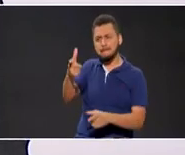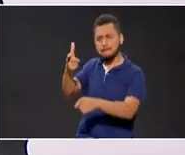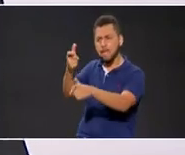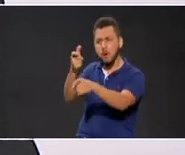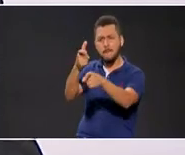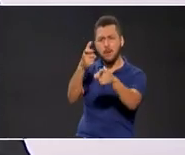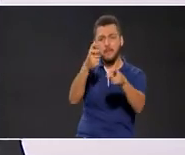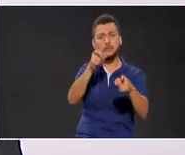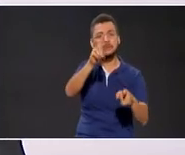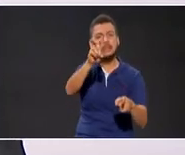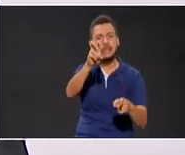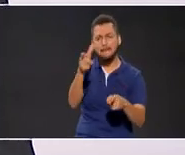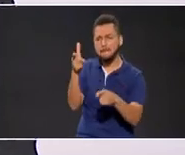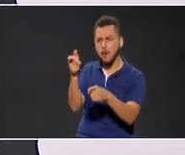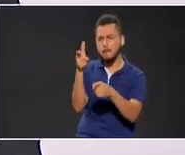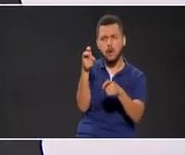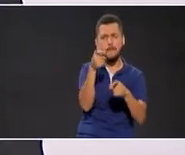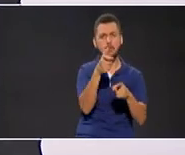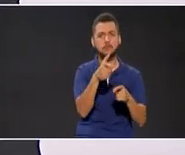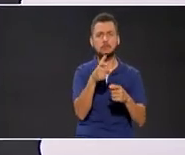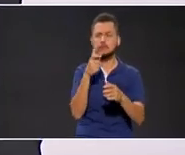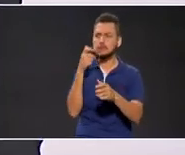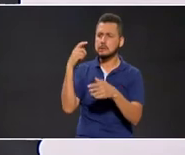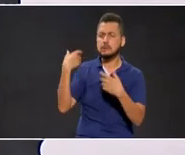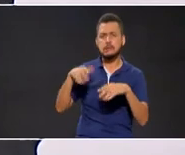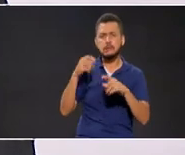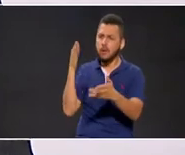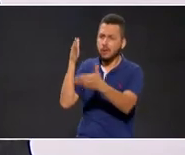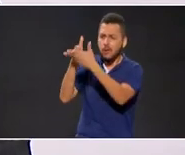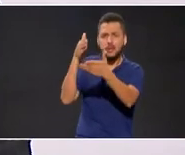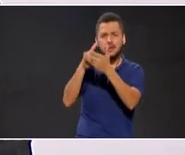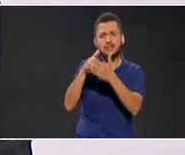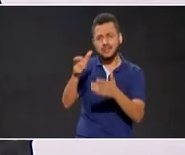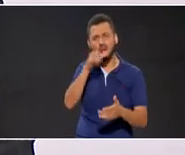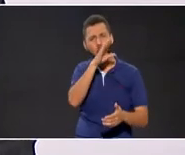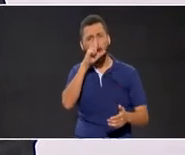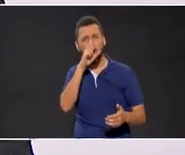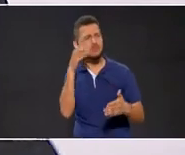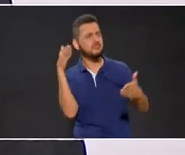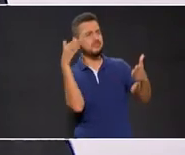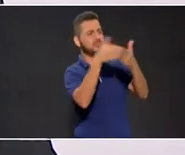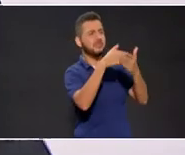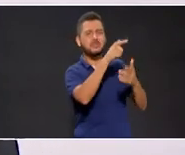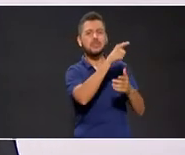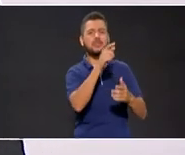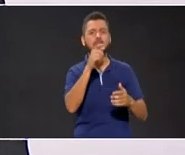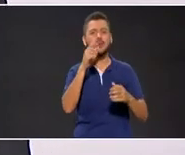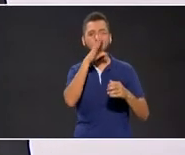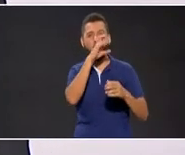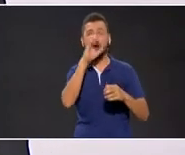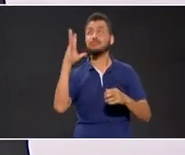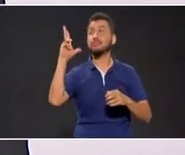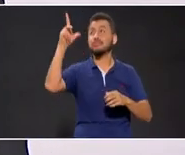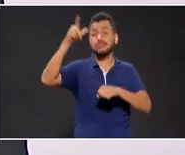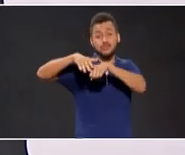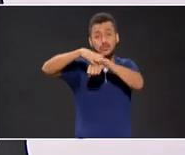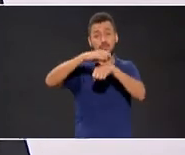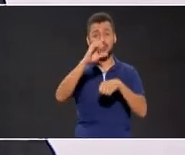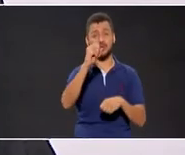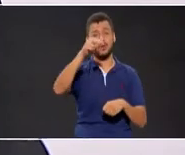matar porque ha perseguido la corrupción es él estuvo denunciando al contralor corrupto de antioquia que ha estado haciéndole control político al actual